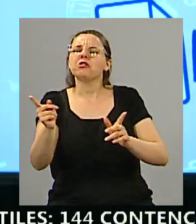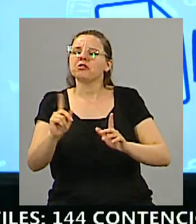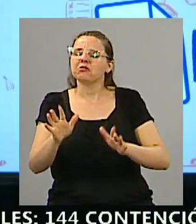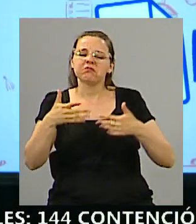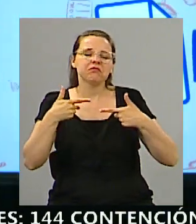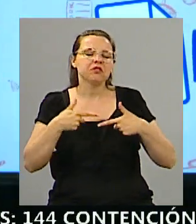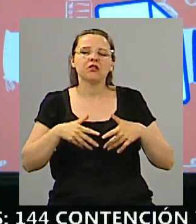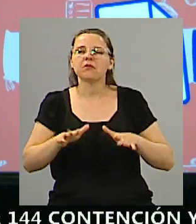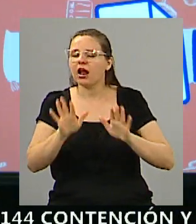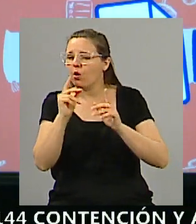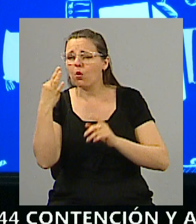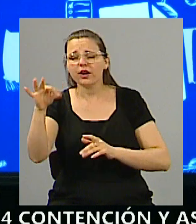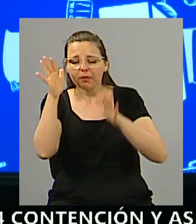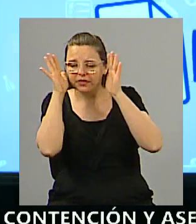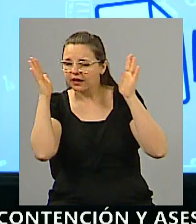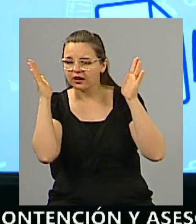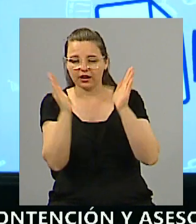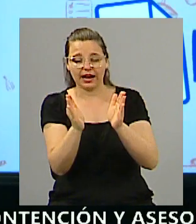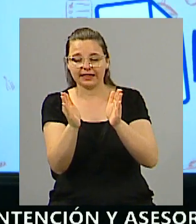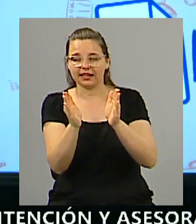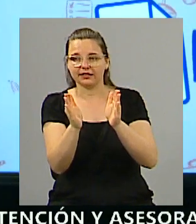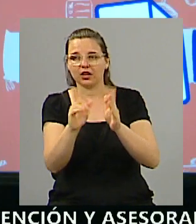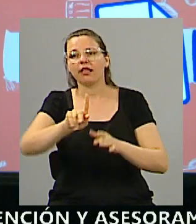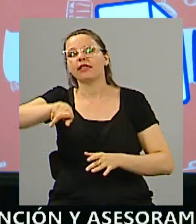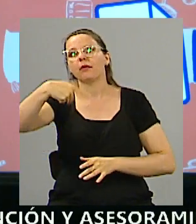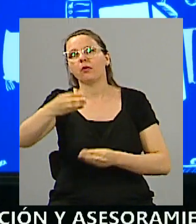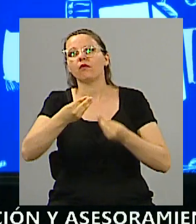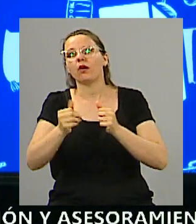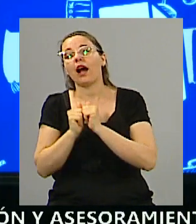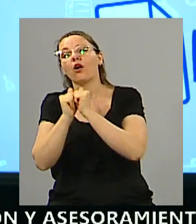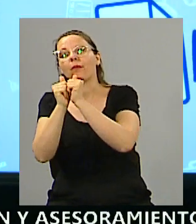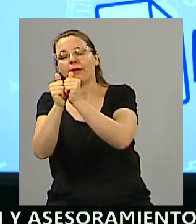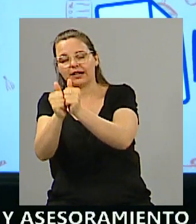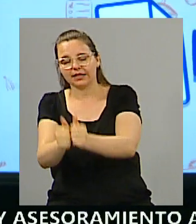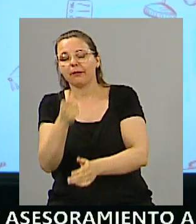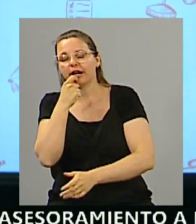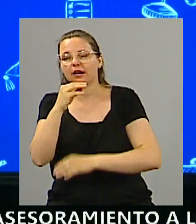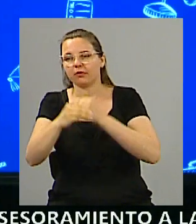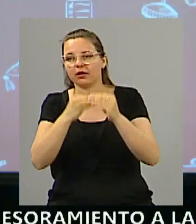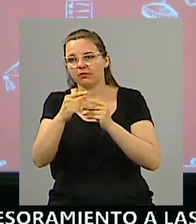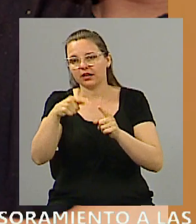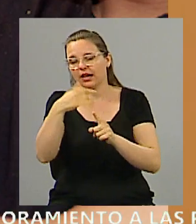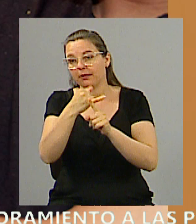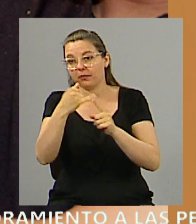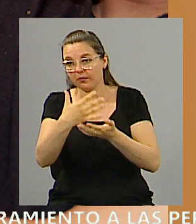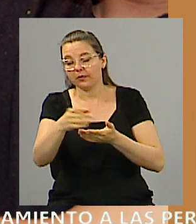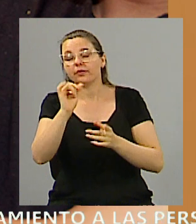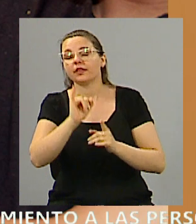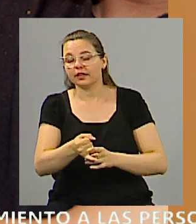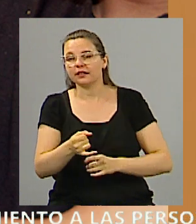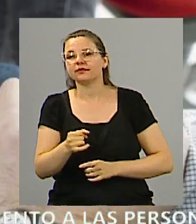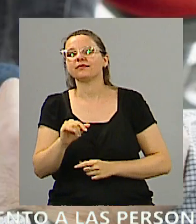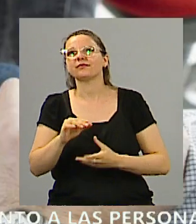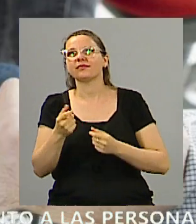estar simplemente atentos. Y el después sería esto del acompañamiento. Bueno, si alguien de la familia tiene un resultado positivo,